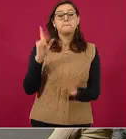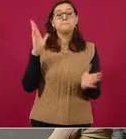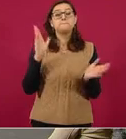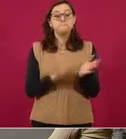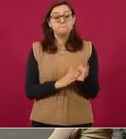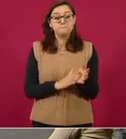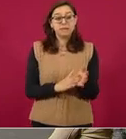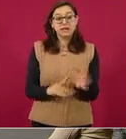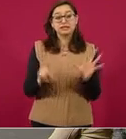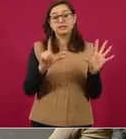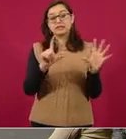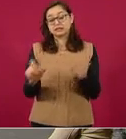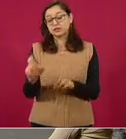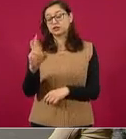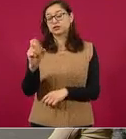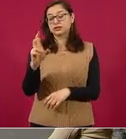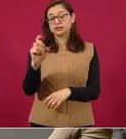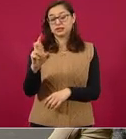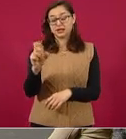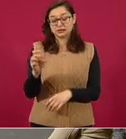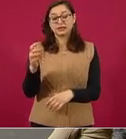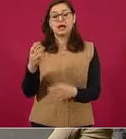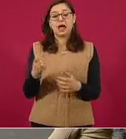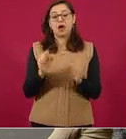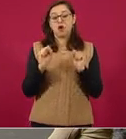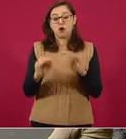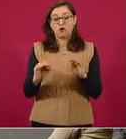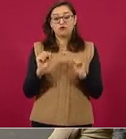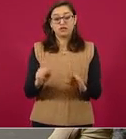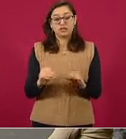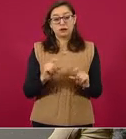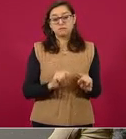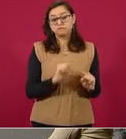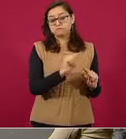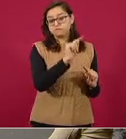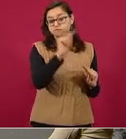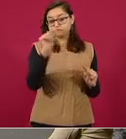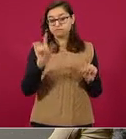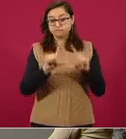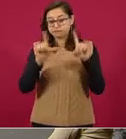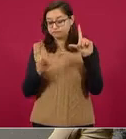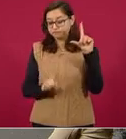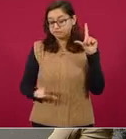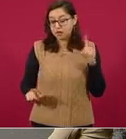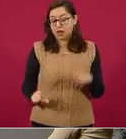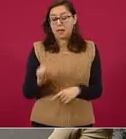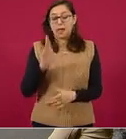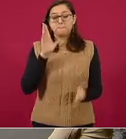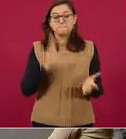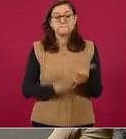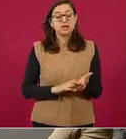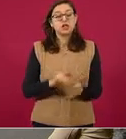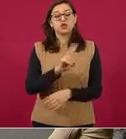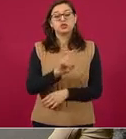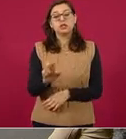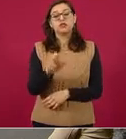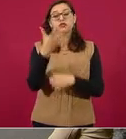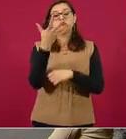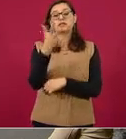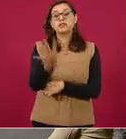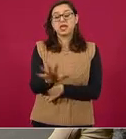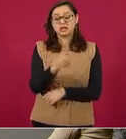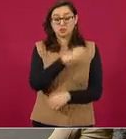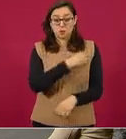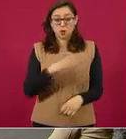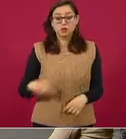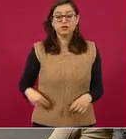1,730 sucursales tiene Telecom en 1,210 municipios a lo largo de la